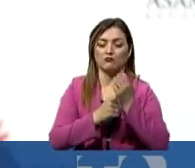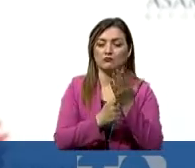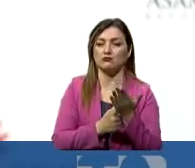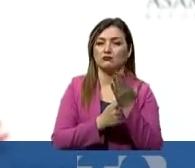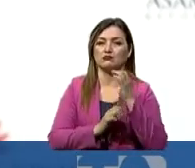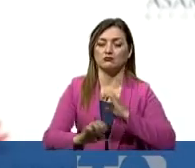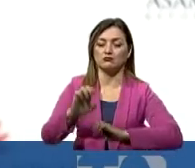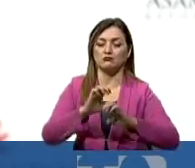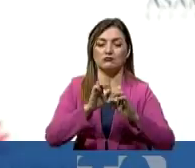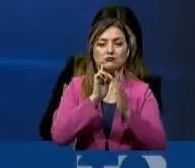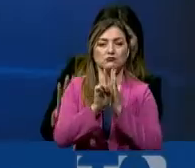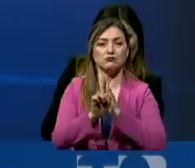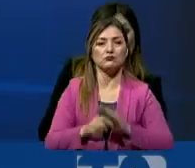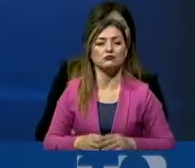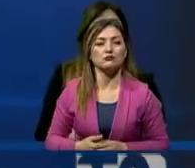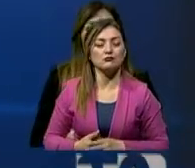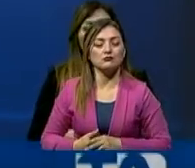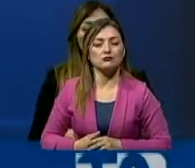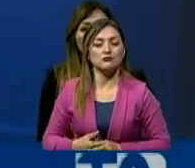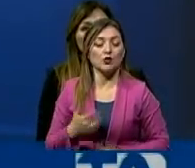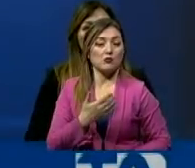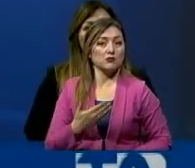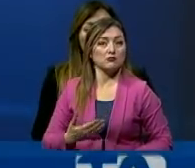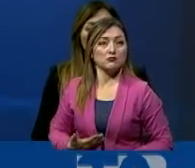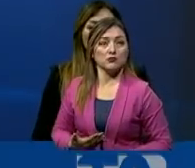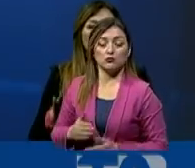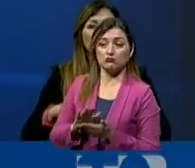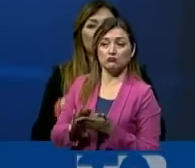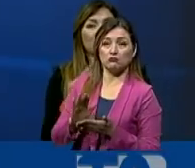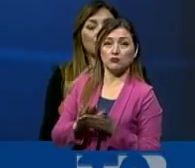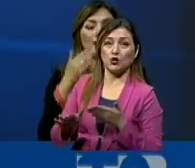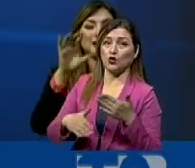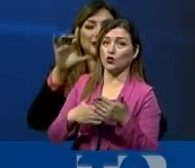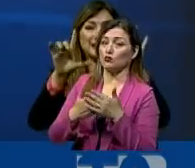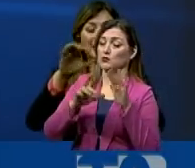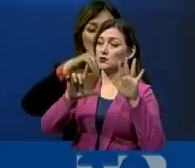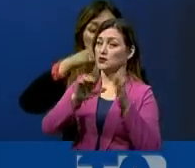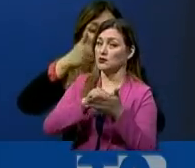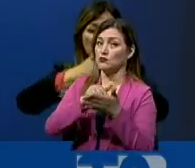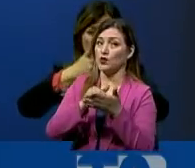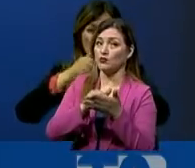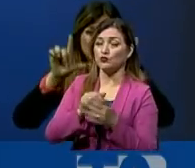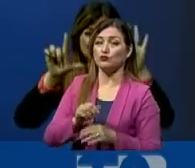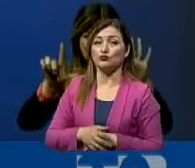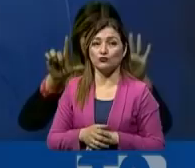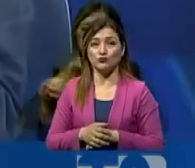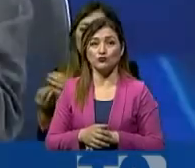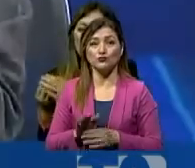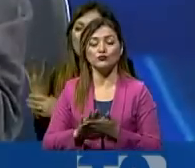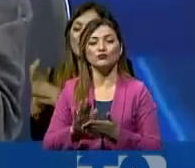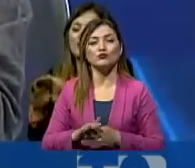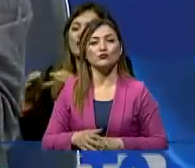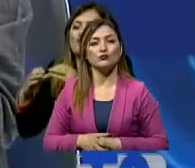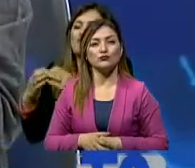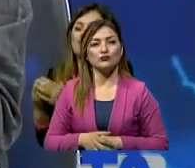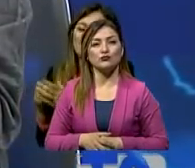y calificar esa denuncia. No solo yo como presidenta tengo que excusarme, tienen que excusarse los 7 miembros del Consejo de Administración. No hay un